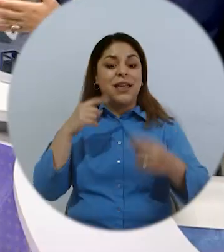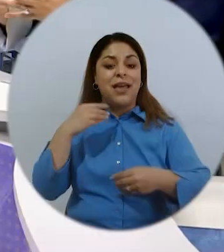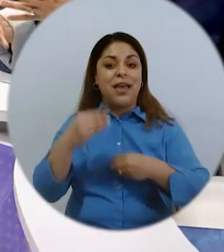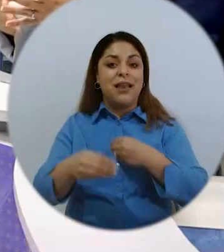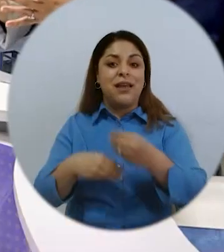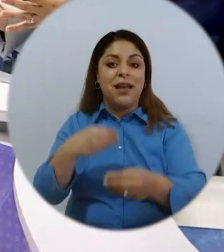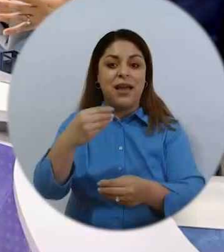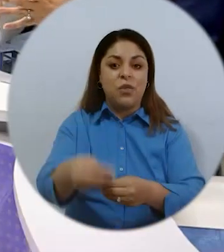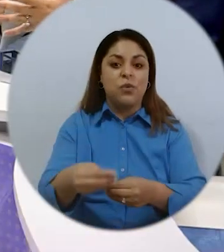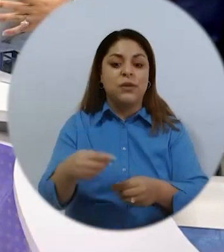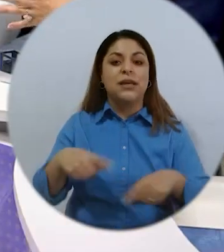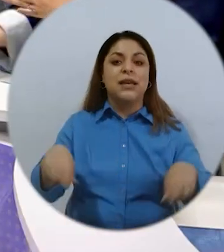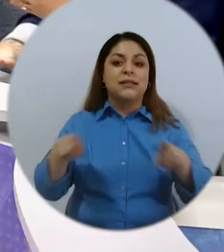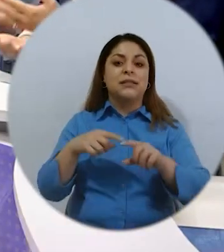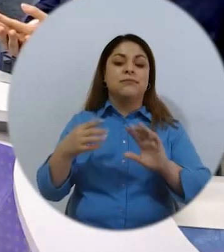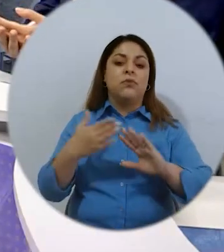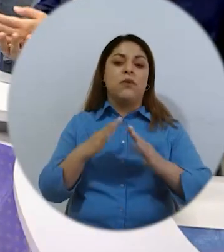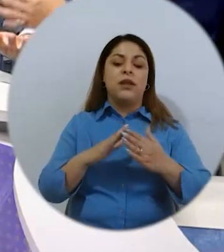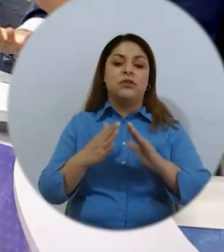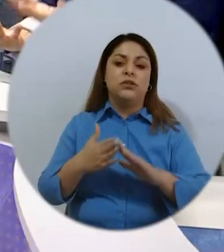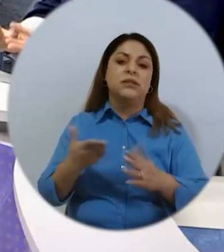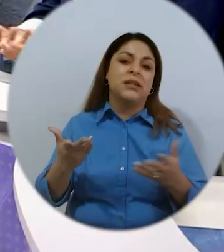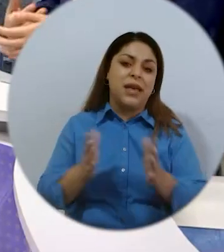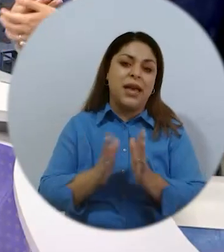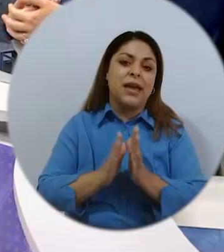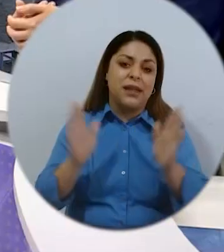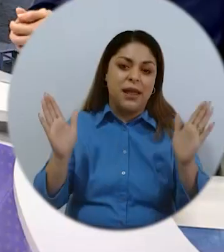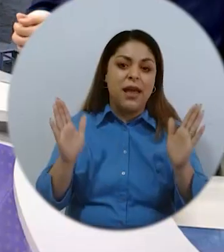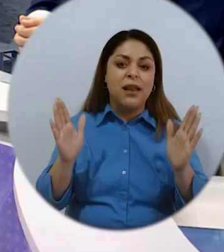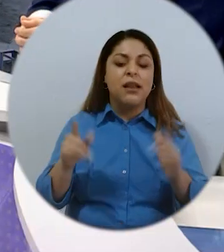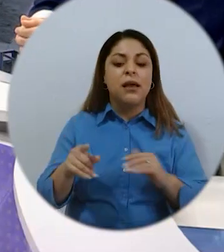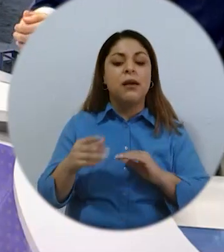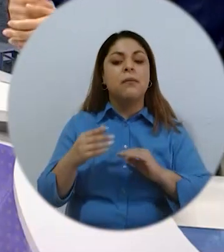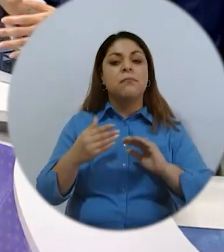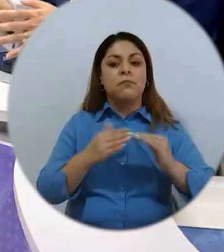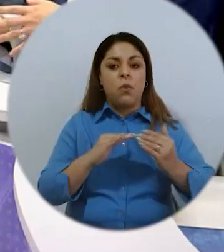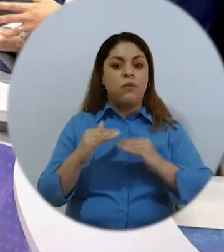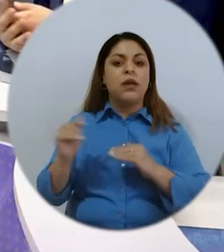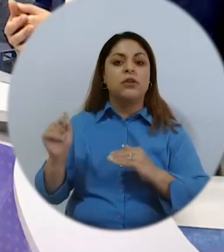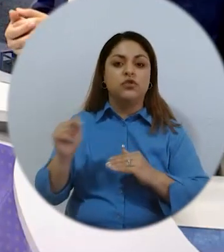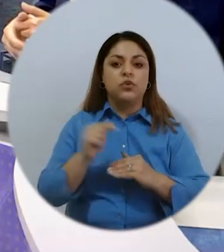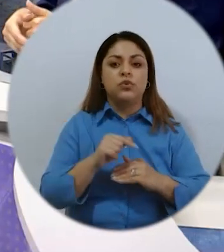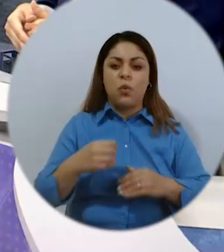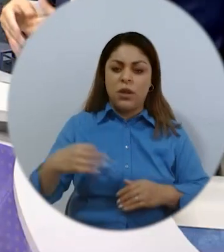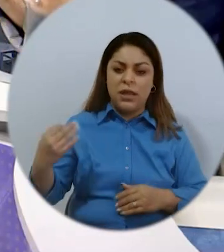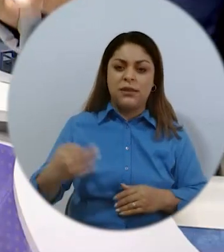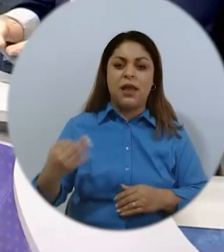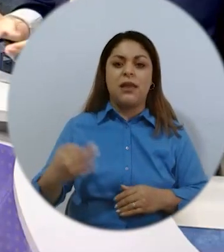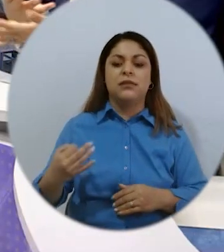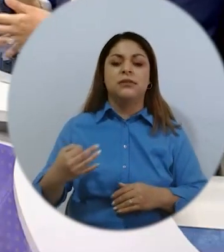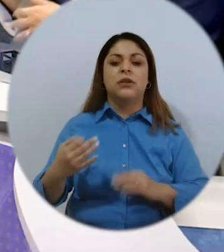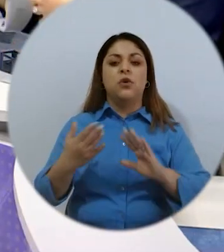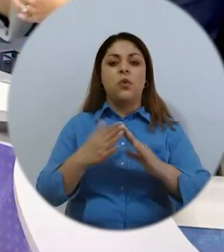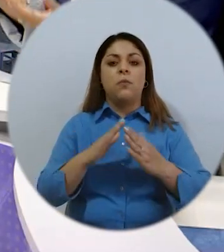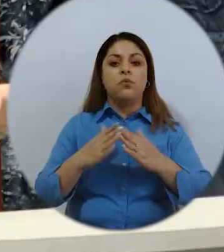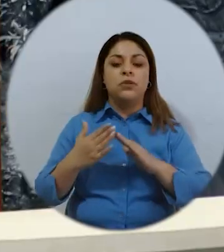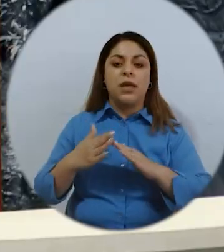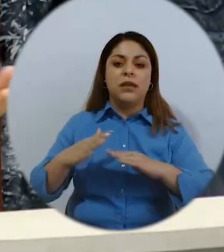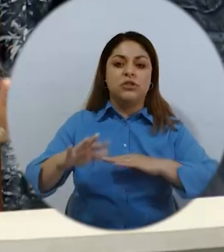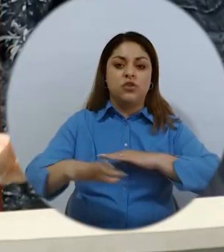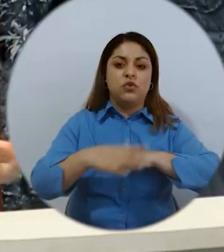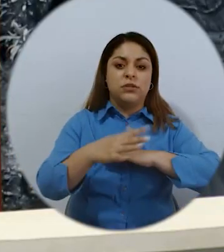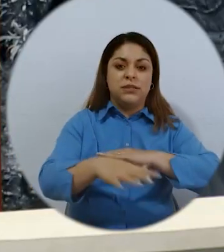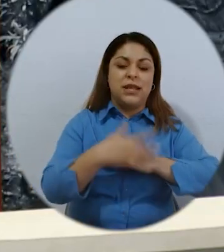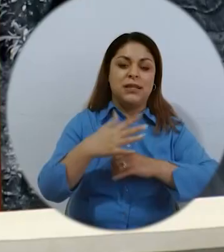entender el legado de estas poblaciones, que por lo general son poblaciones originarias de